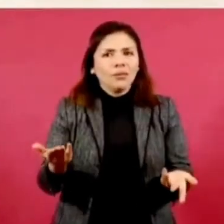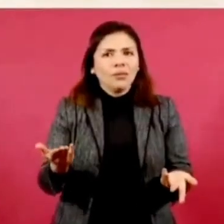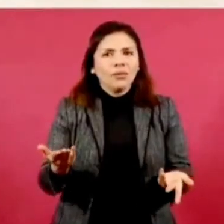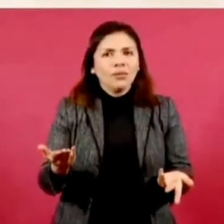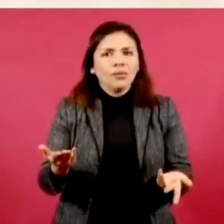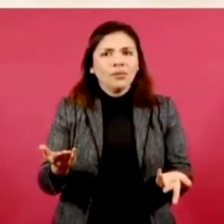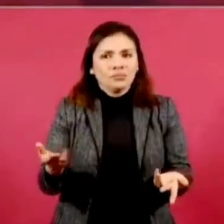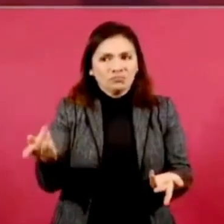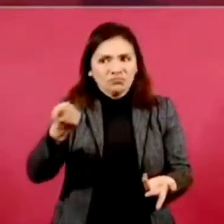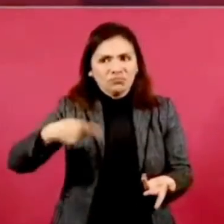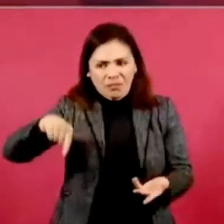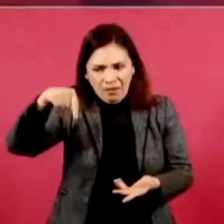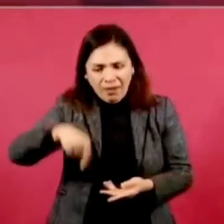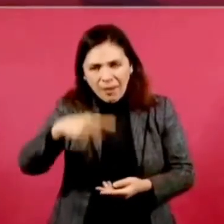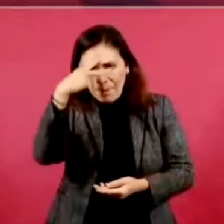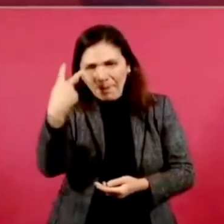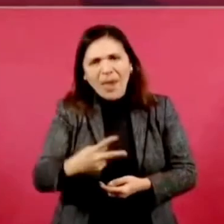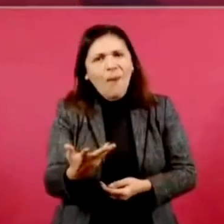que hemos tenido en el país.